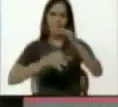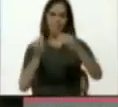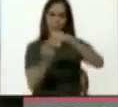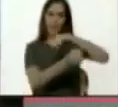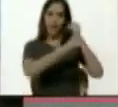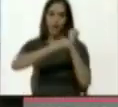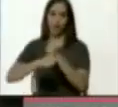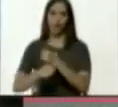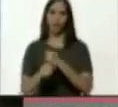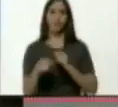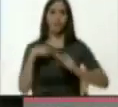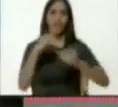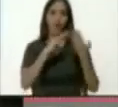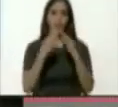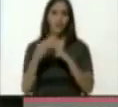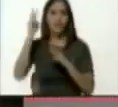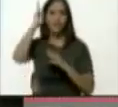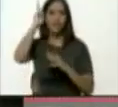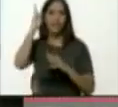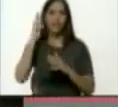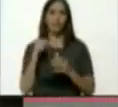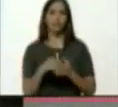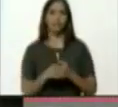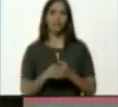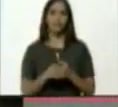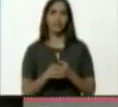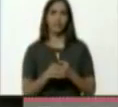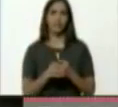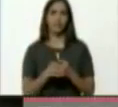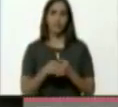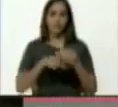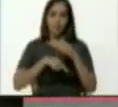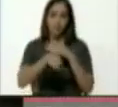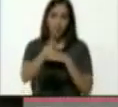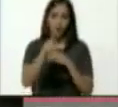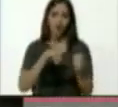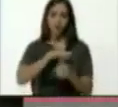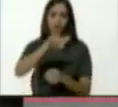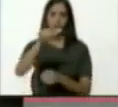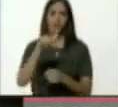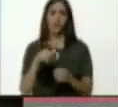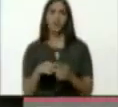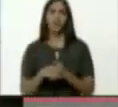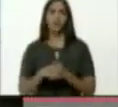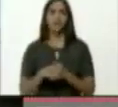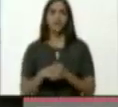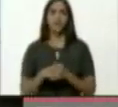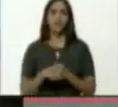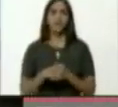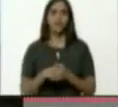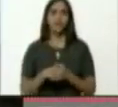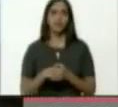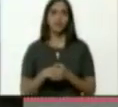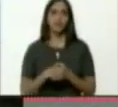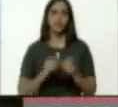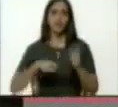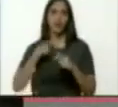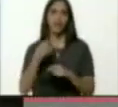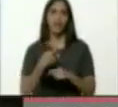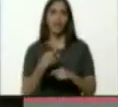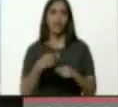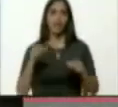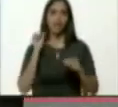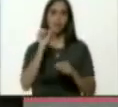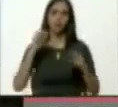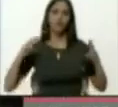estoy en una comunidad indígena por el Delta. Mañana me estoy partido por los lados del Delta. Y mañana en punto de encuentro